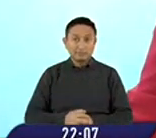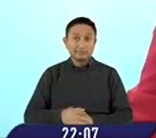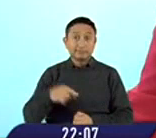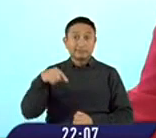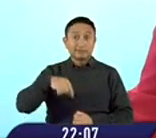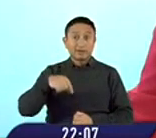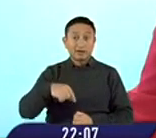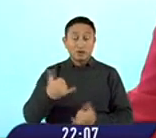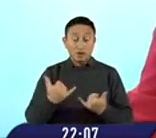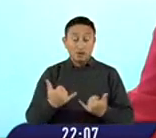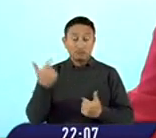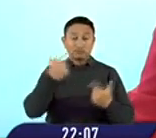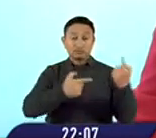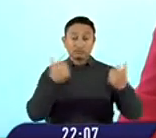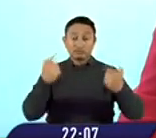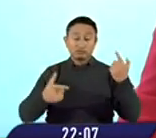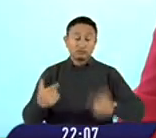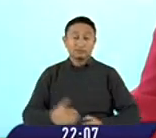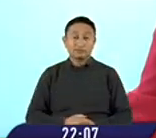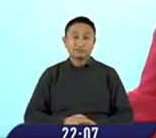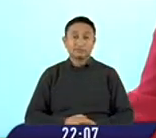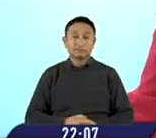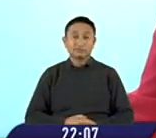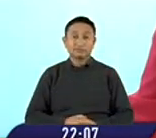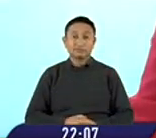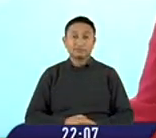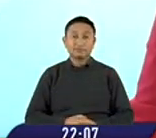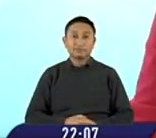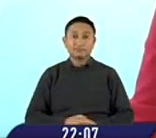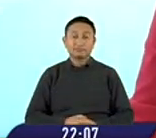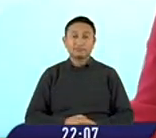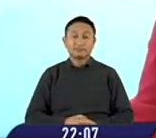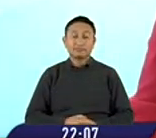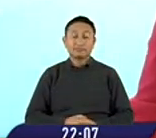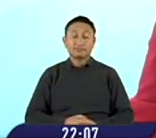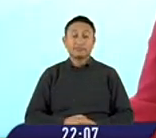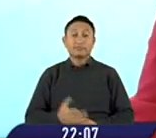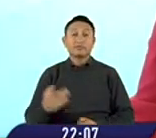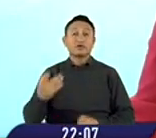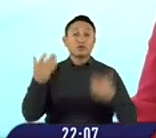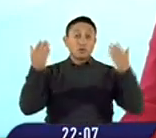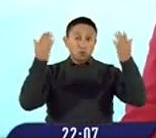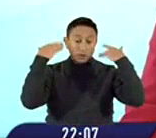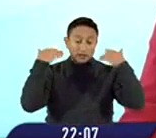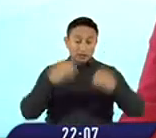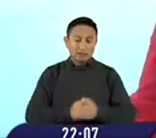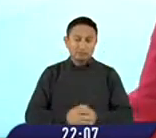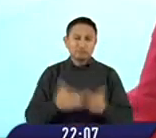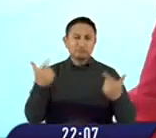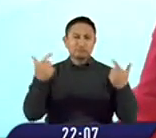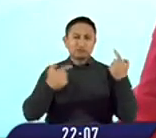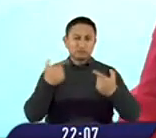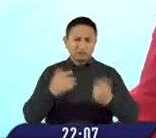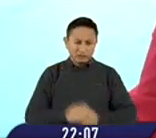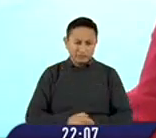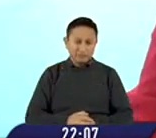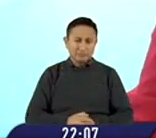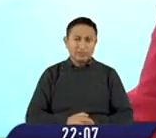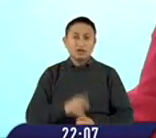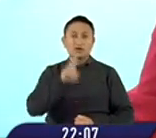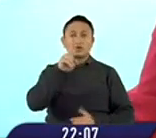muertes violentas registradas durante 7 días en la zona 8. Tan solo en Guayaquil, los crímenes ascienden a más